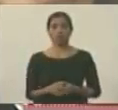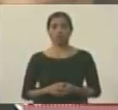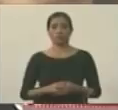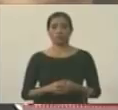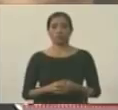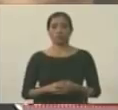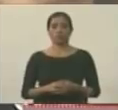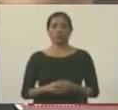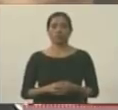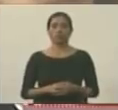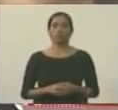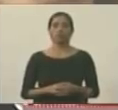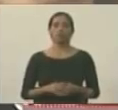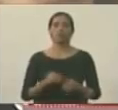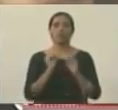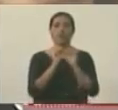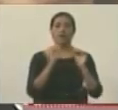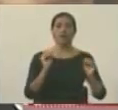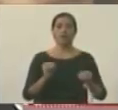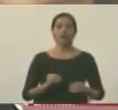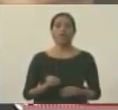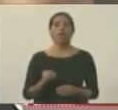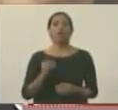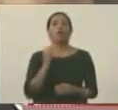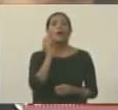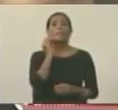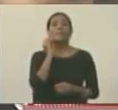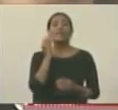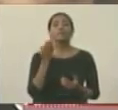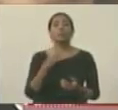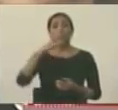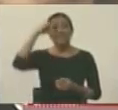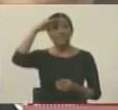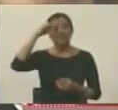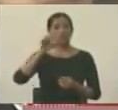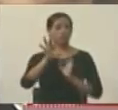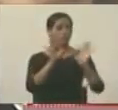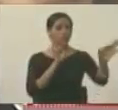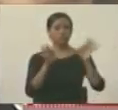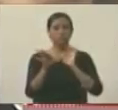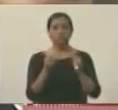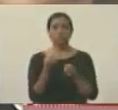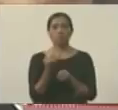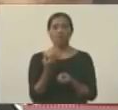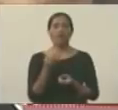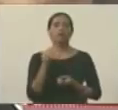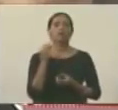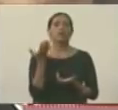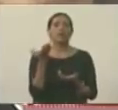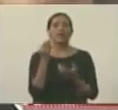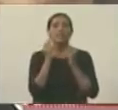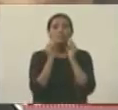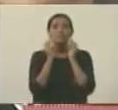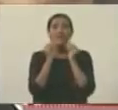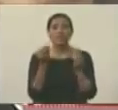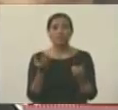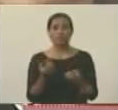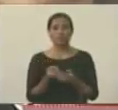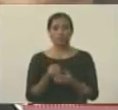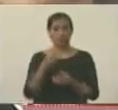venía alertando se los expertos militares yo estaba leyendo varios expertos que venía alertando de hace 45 años